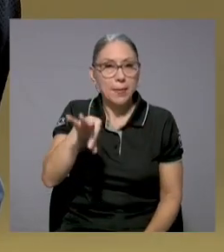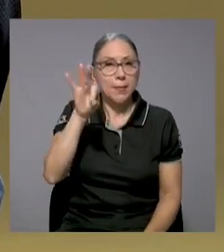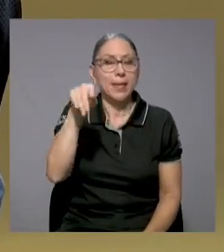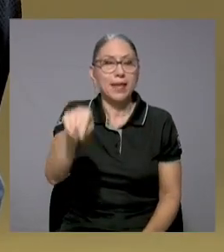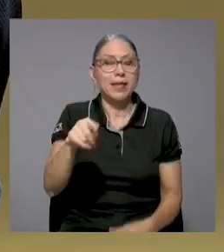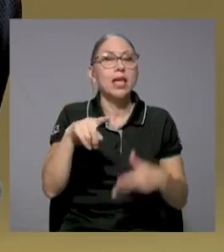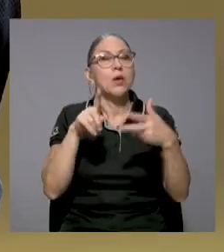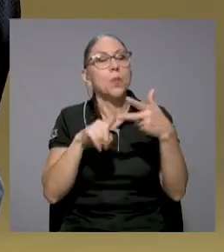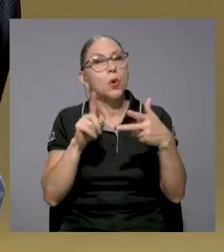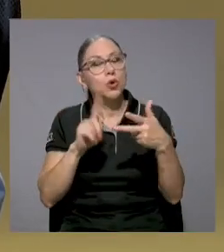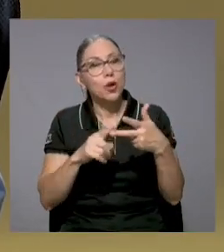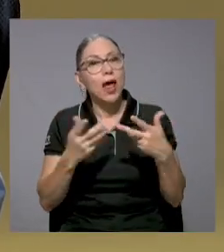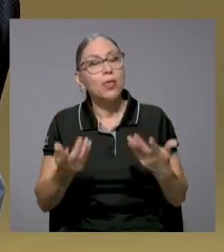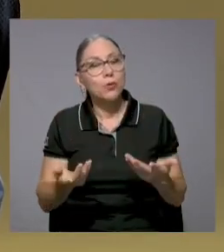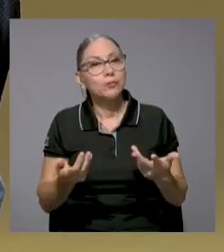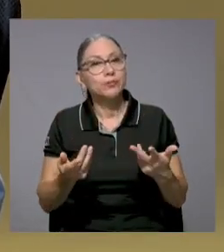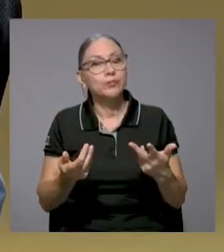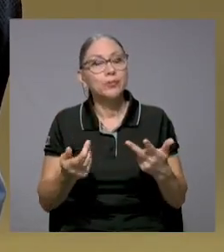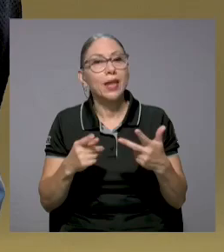por otro lado,